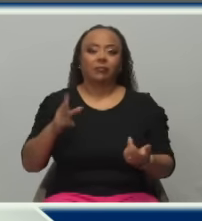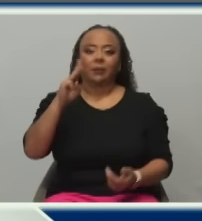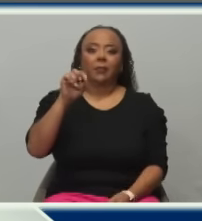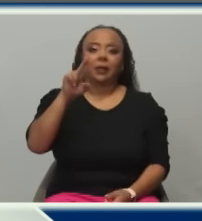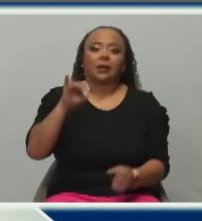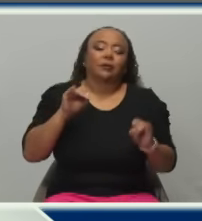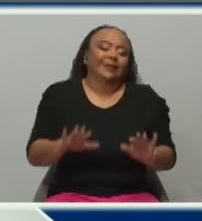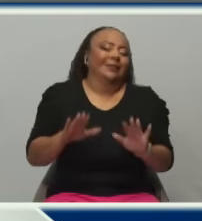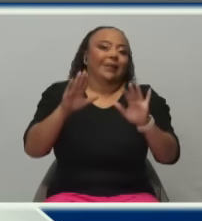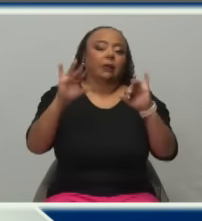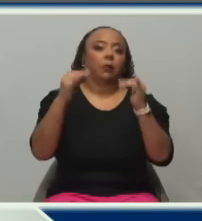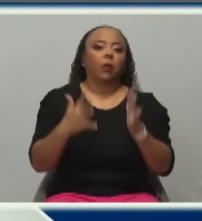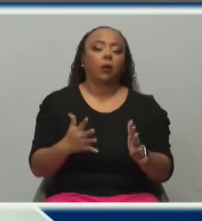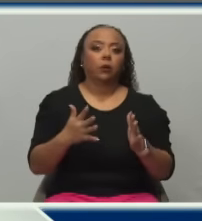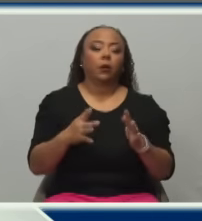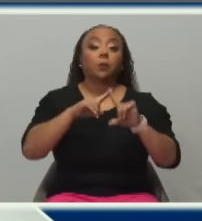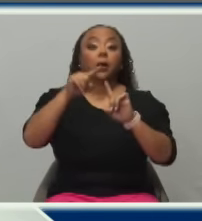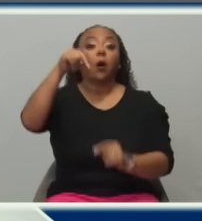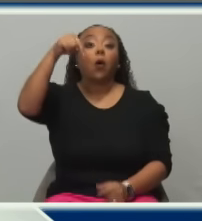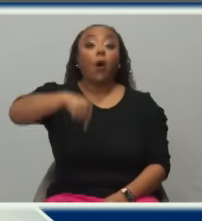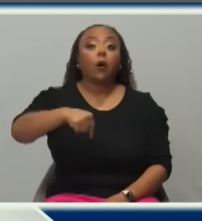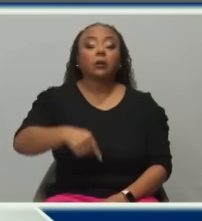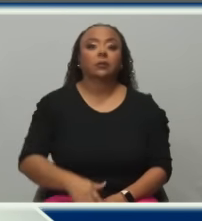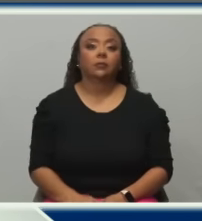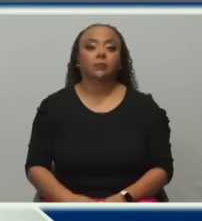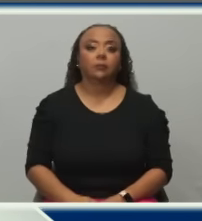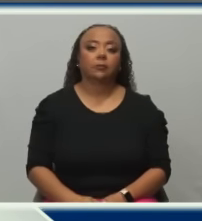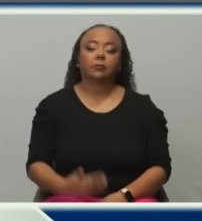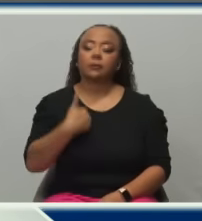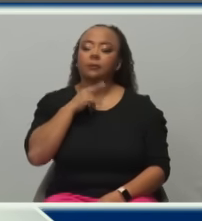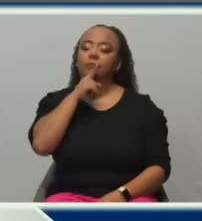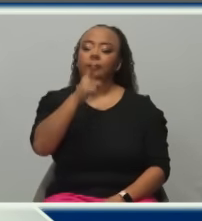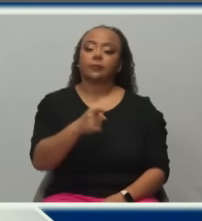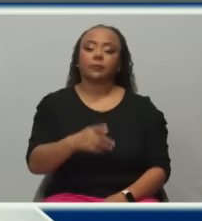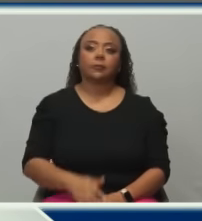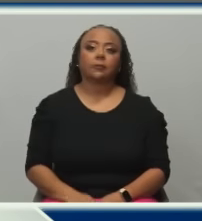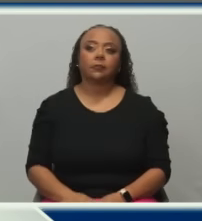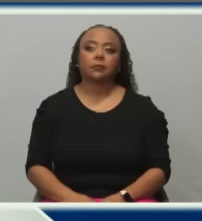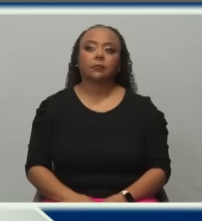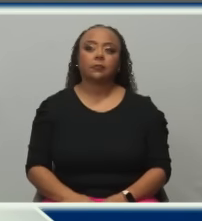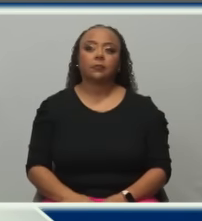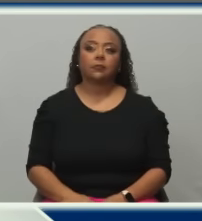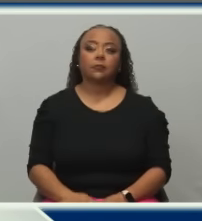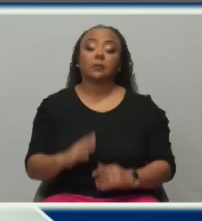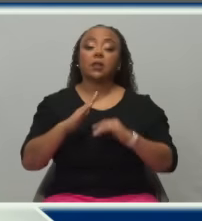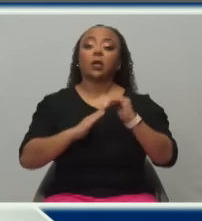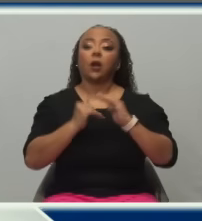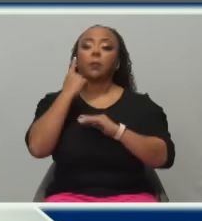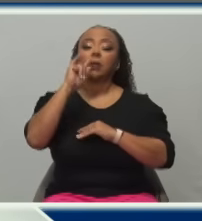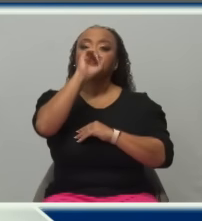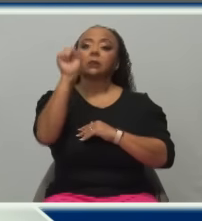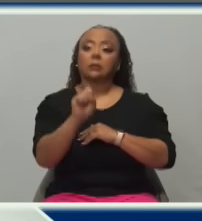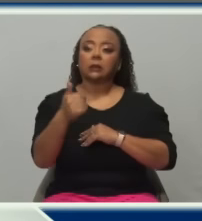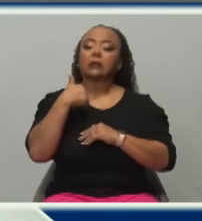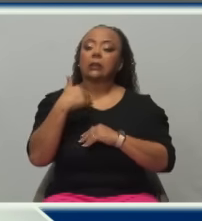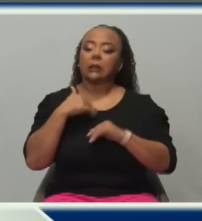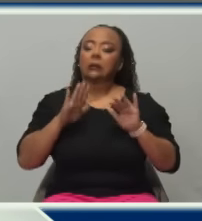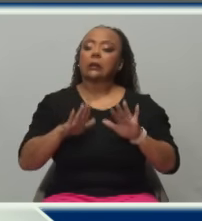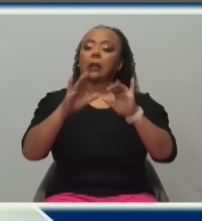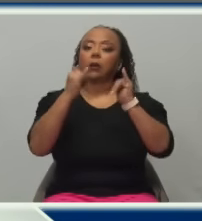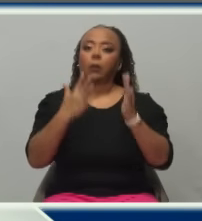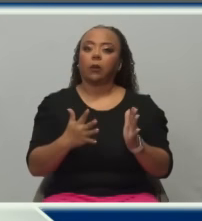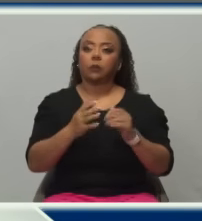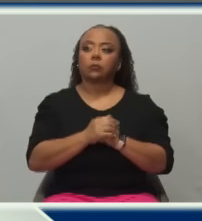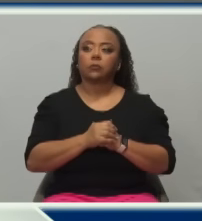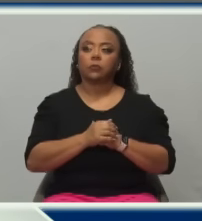jugadorazo s pero hoy hay una realidad que se está volviendo incómoda para saprisa tengo un gran jugador